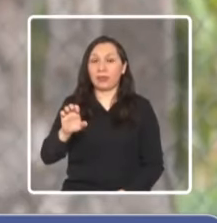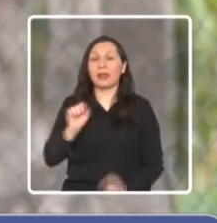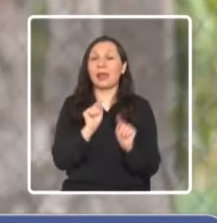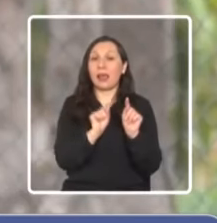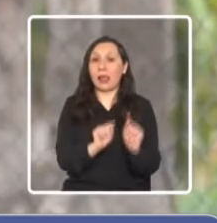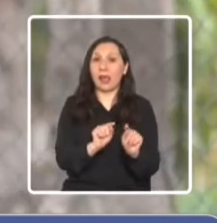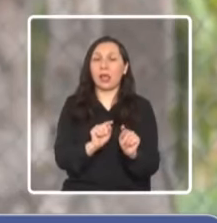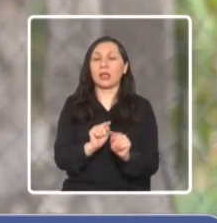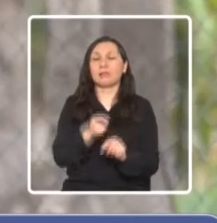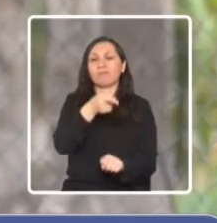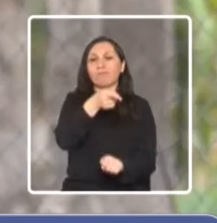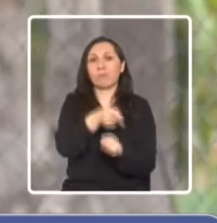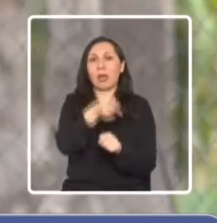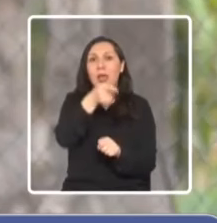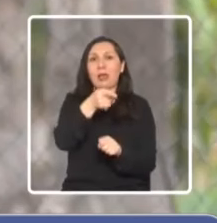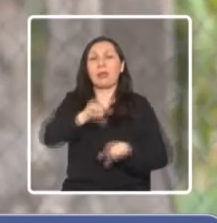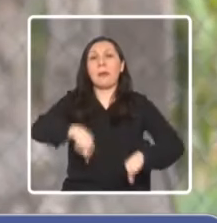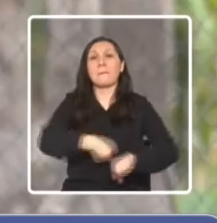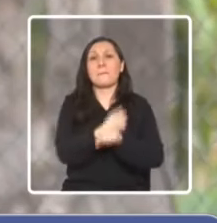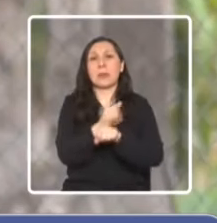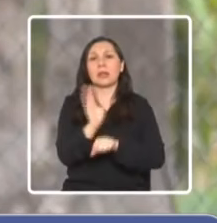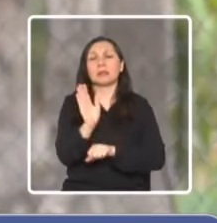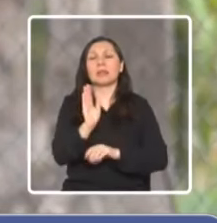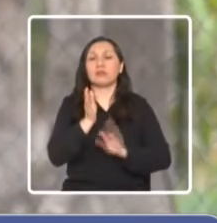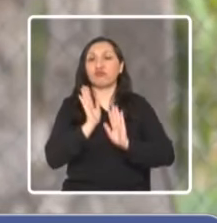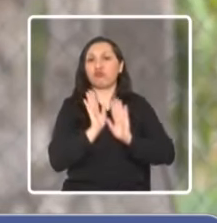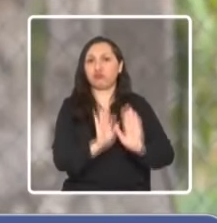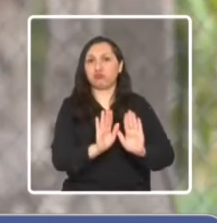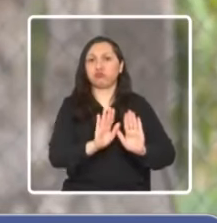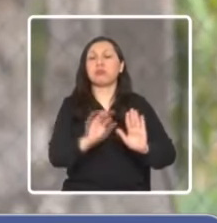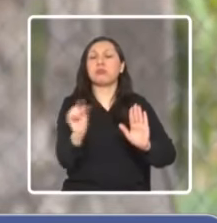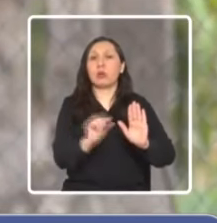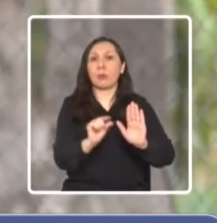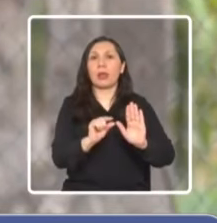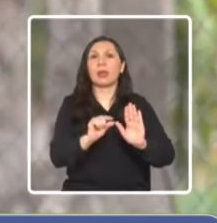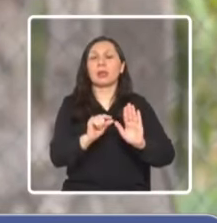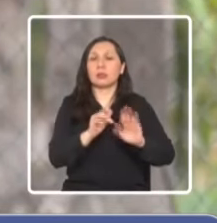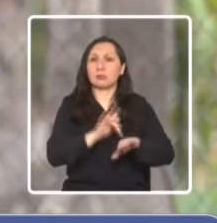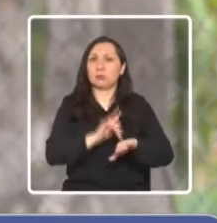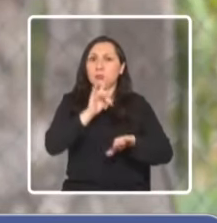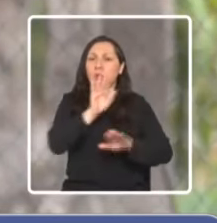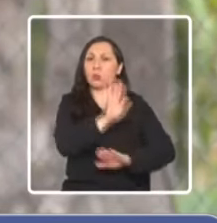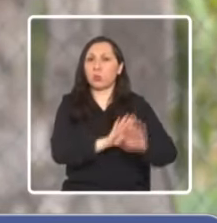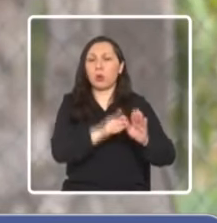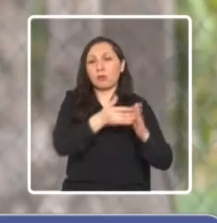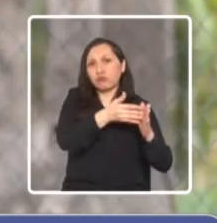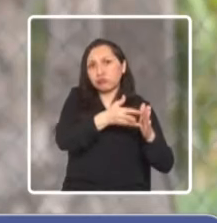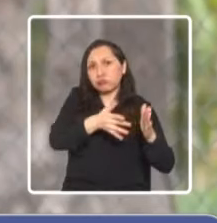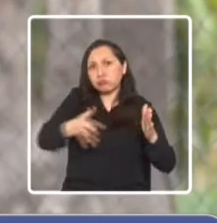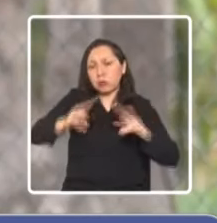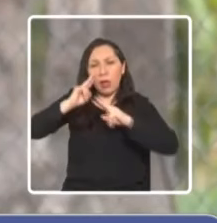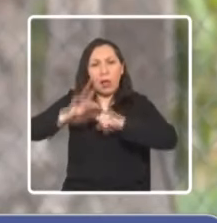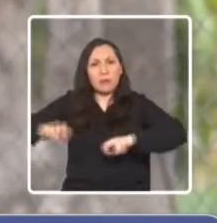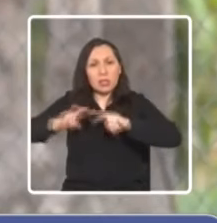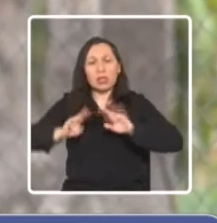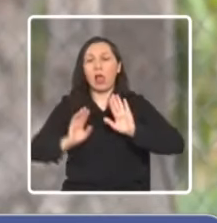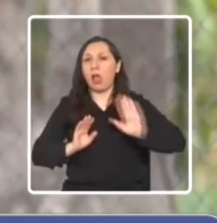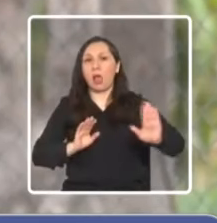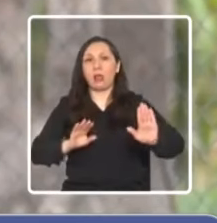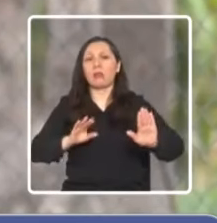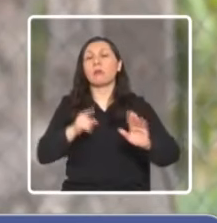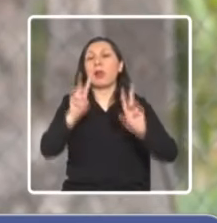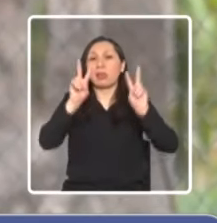en donde fue decretada una prisión preventiva como medida cautelar más gravosa mientras dure la investigación por el